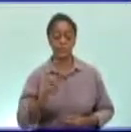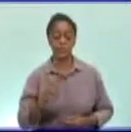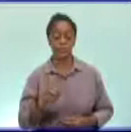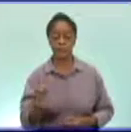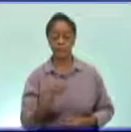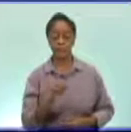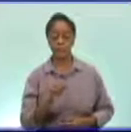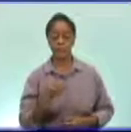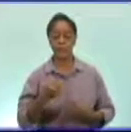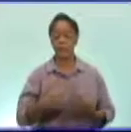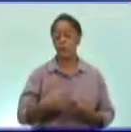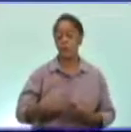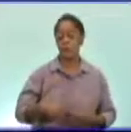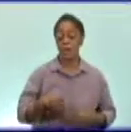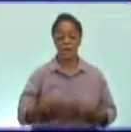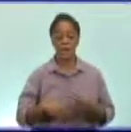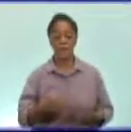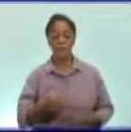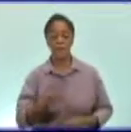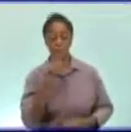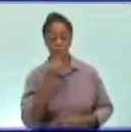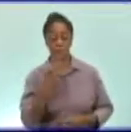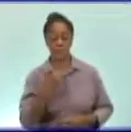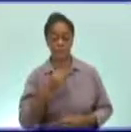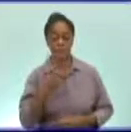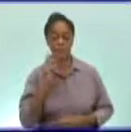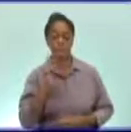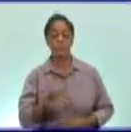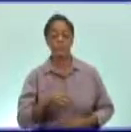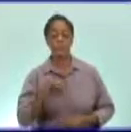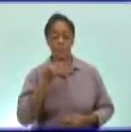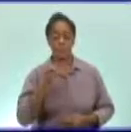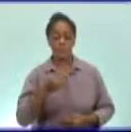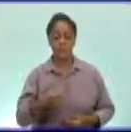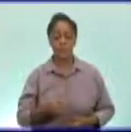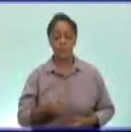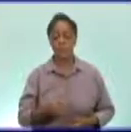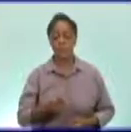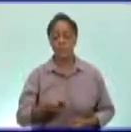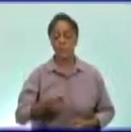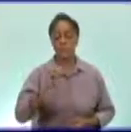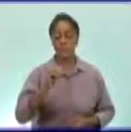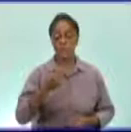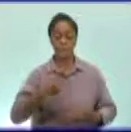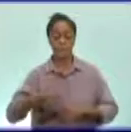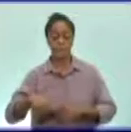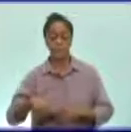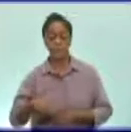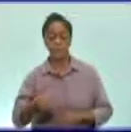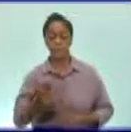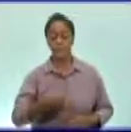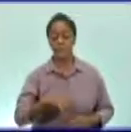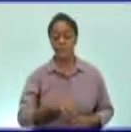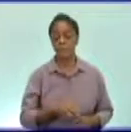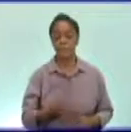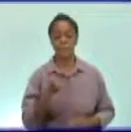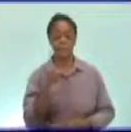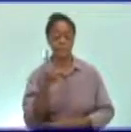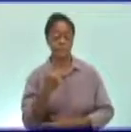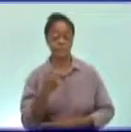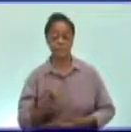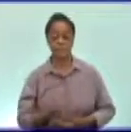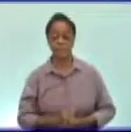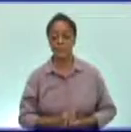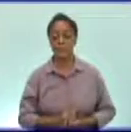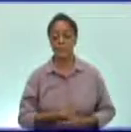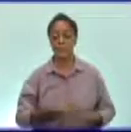no elaboran sus propios alimentos, sino que lo absorben, lo toman de otras especies de la naturaleza.